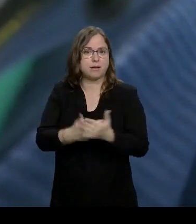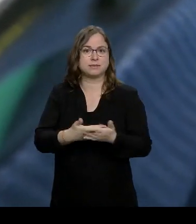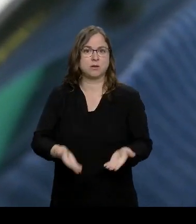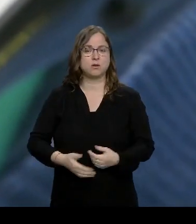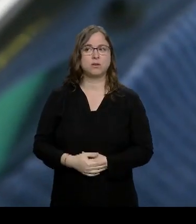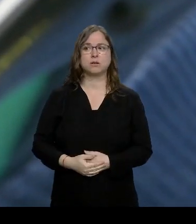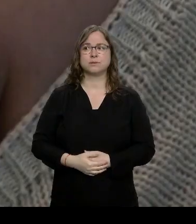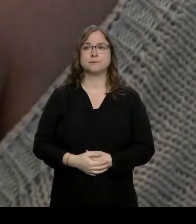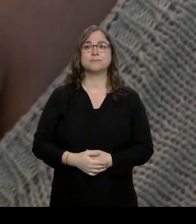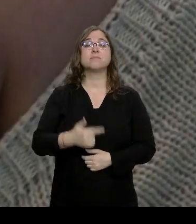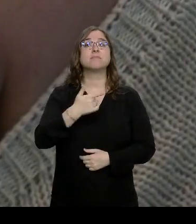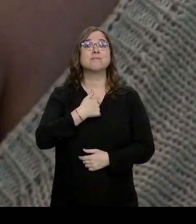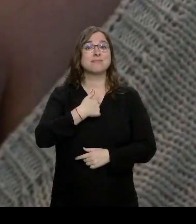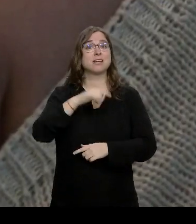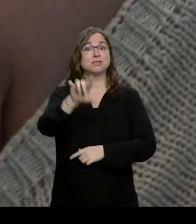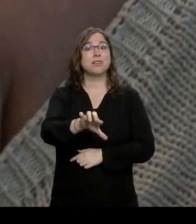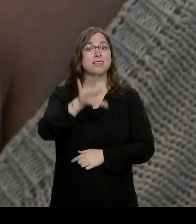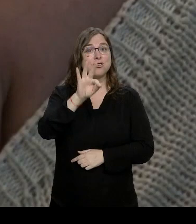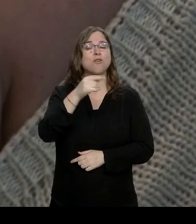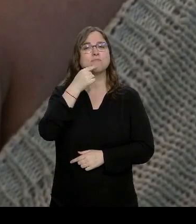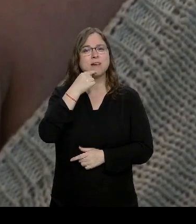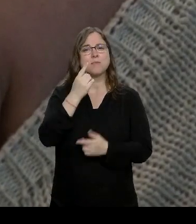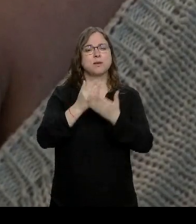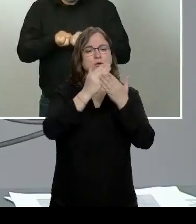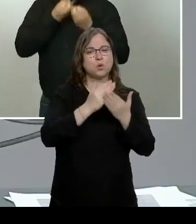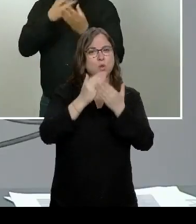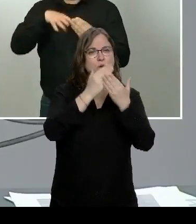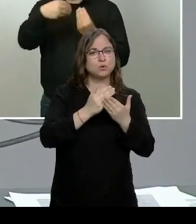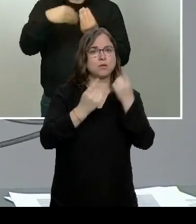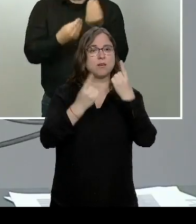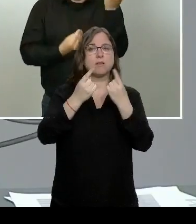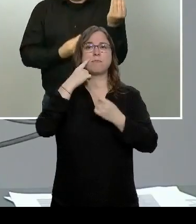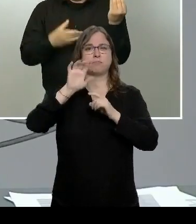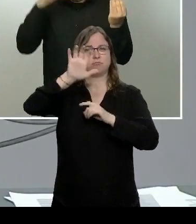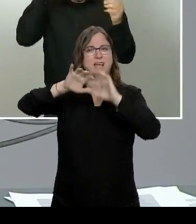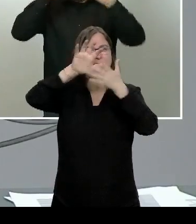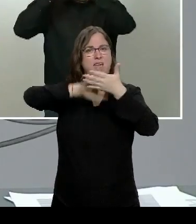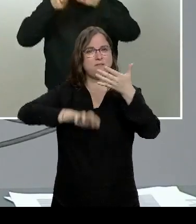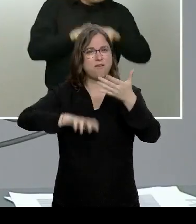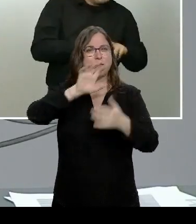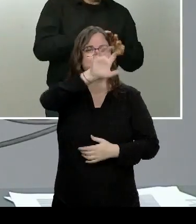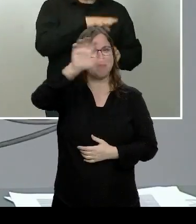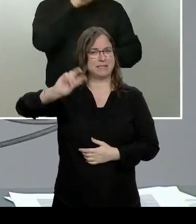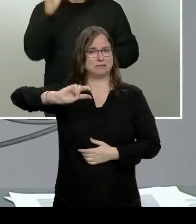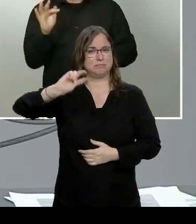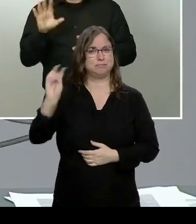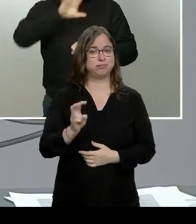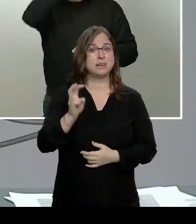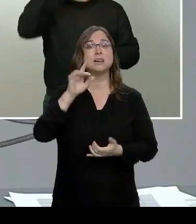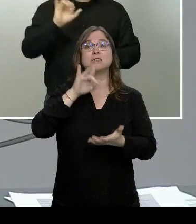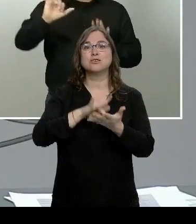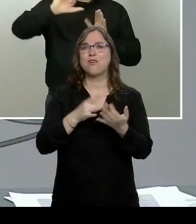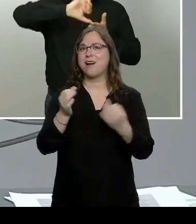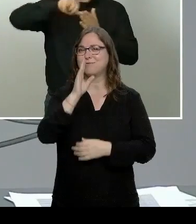Venga, un pinchacito. Esa resolución se va a tomar después de analizar varios estudios. Informes observacionales de países que han aplicado